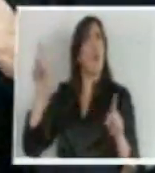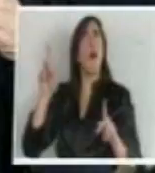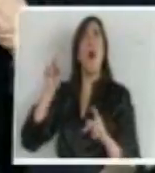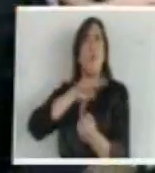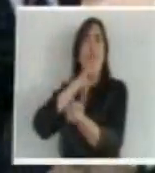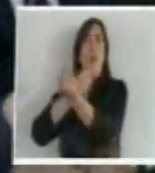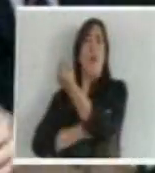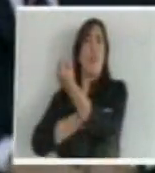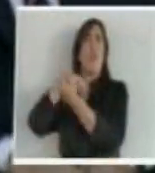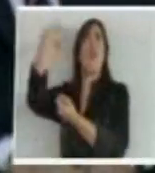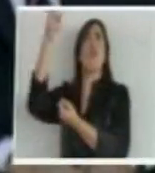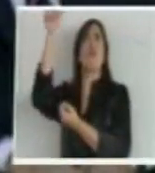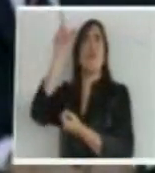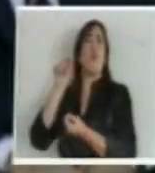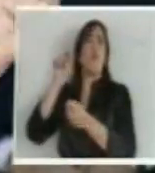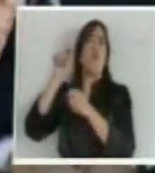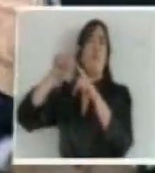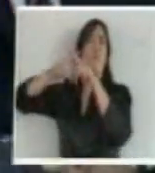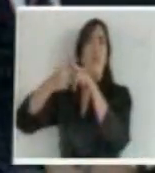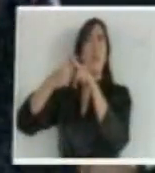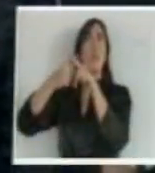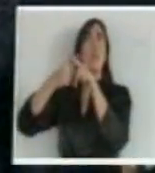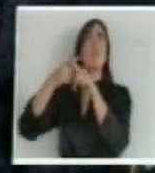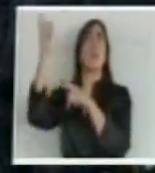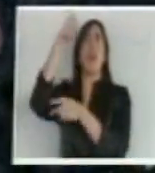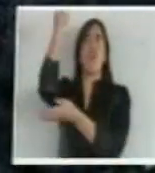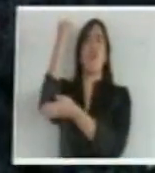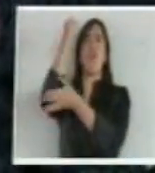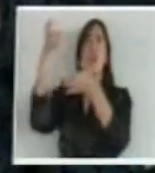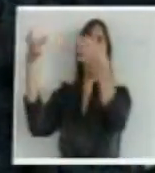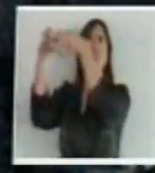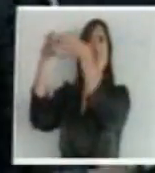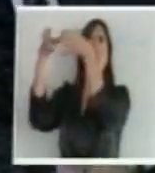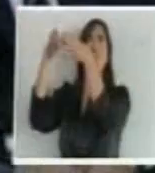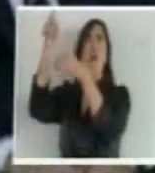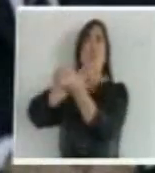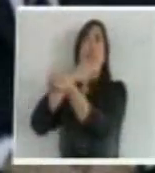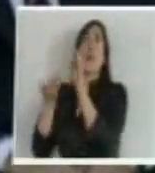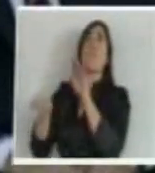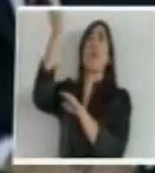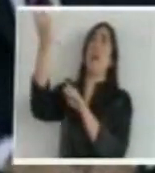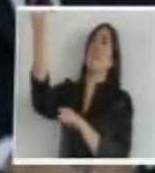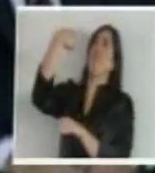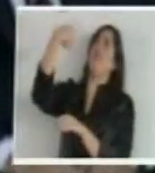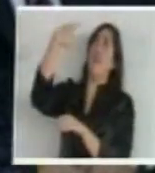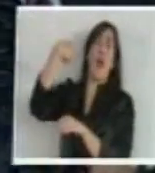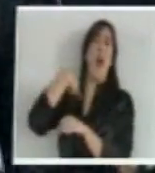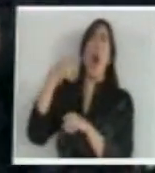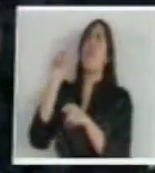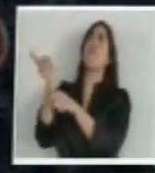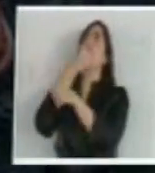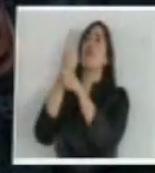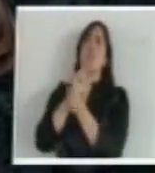poderes constituidos por el establishment y que no se habían convencido que era imposible remover